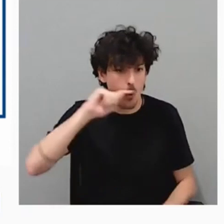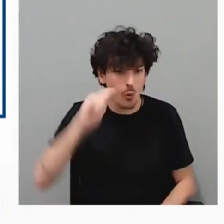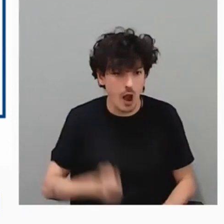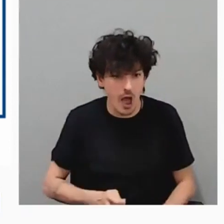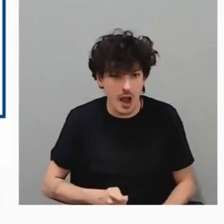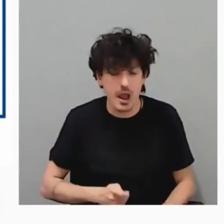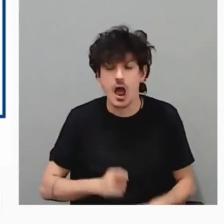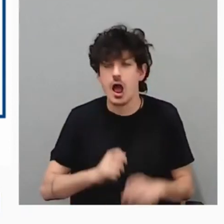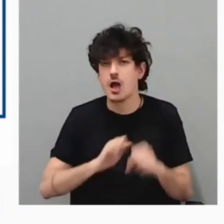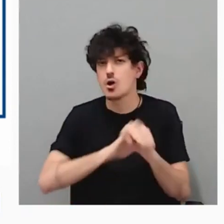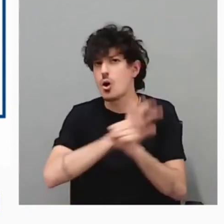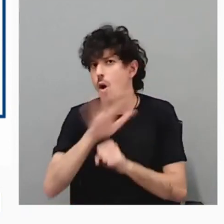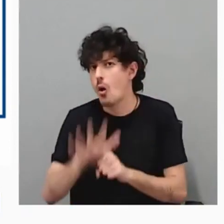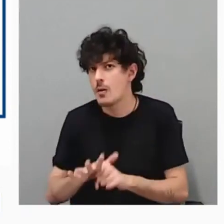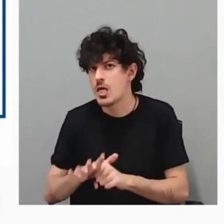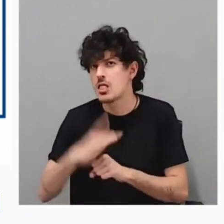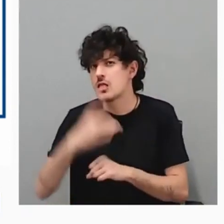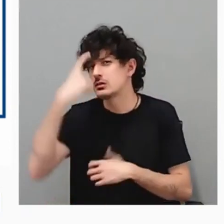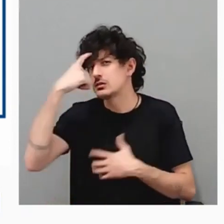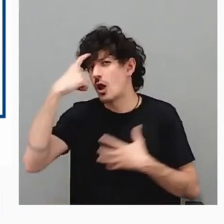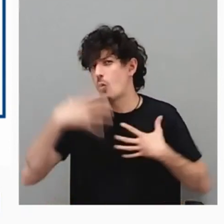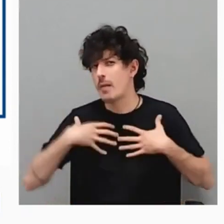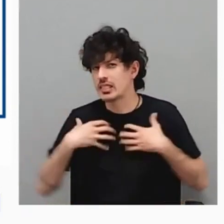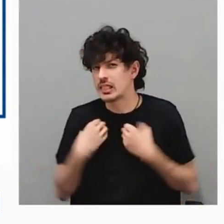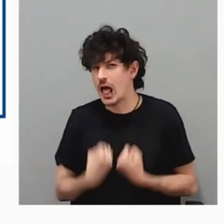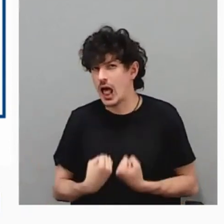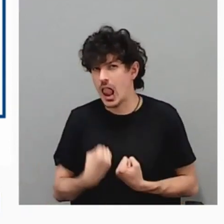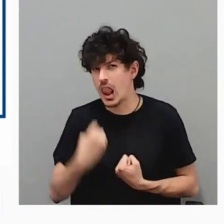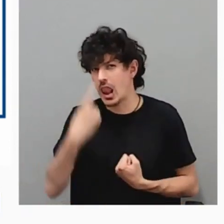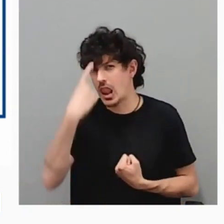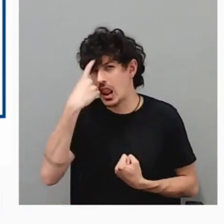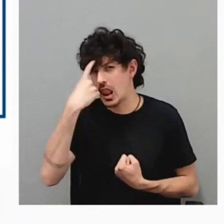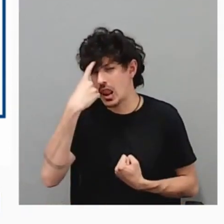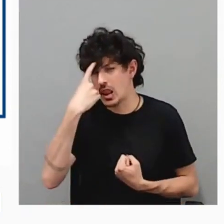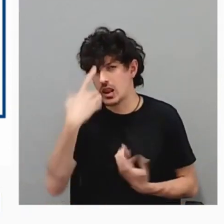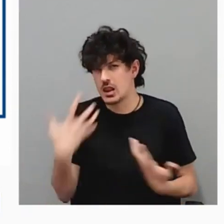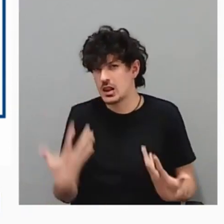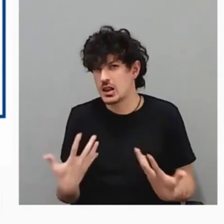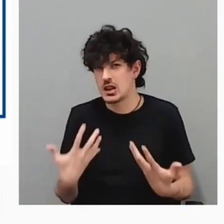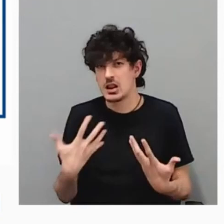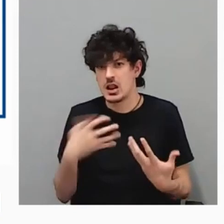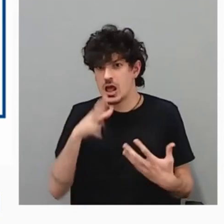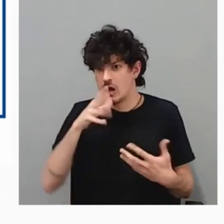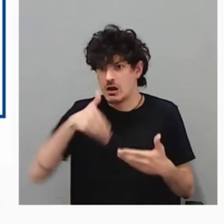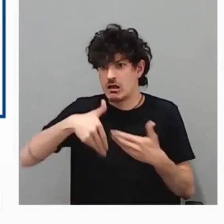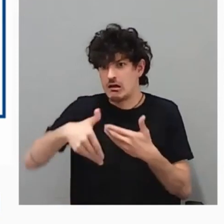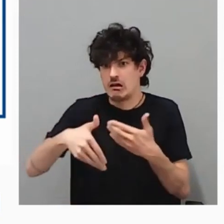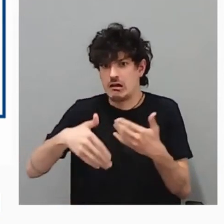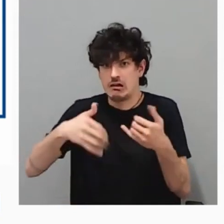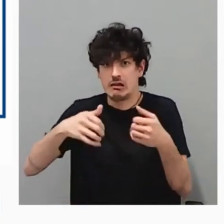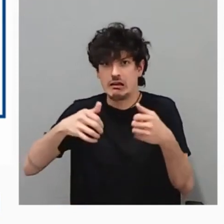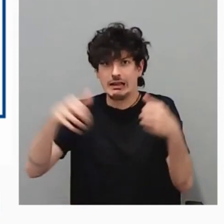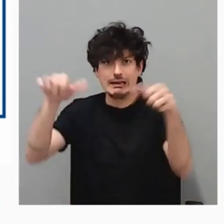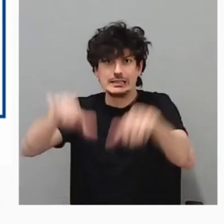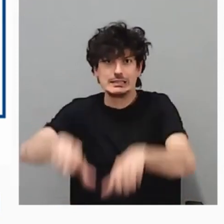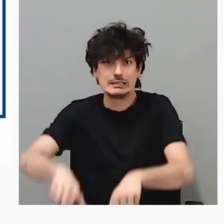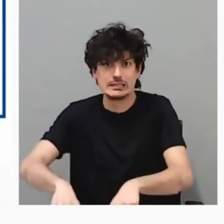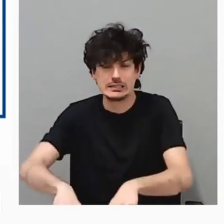mental, toda la crisis que tenemos, la que va a venir, la que nos dicen que va a venir, la que vivimos, la que